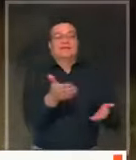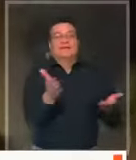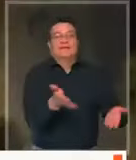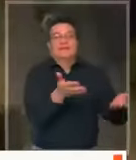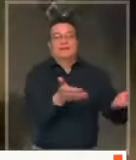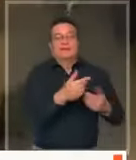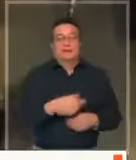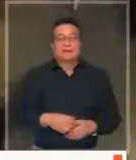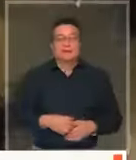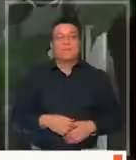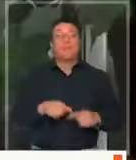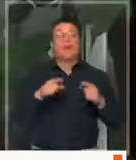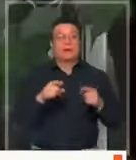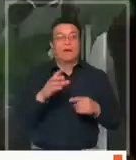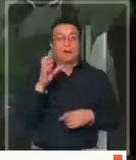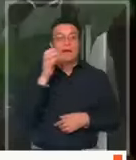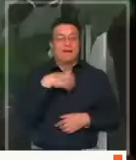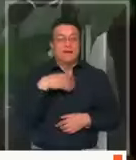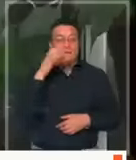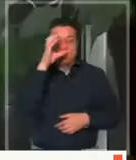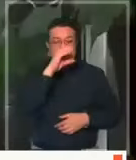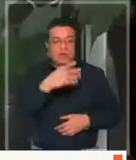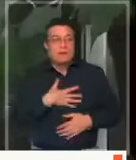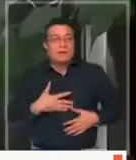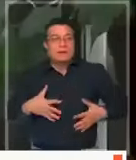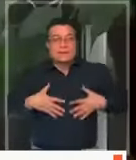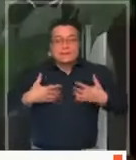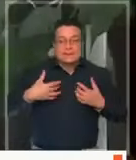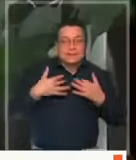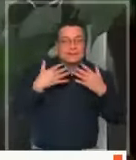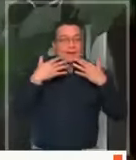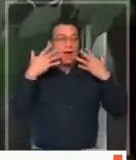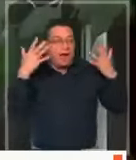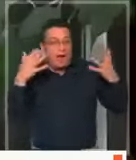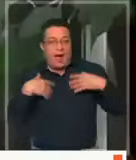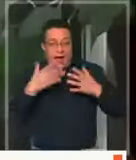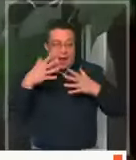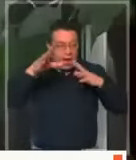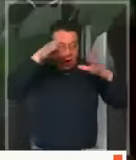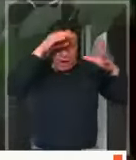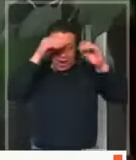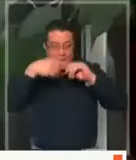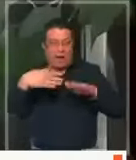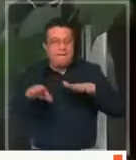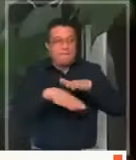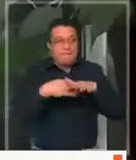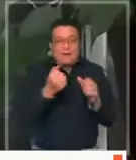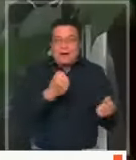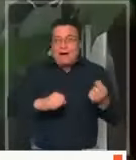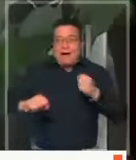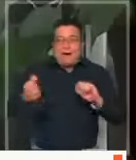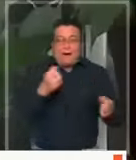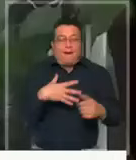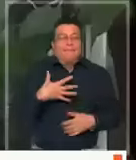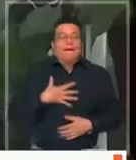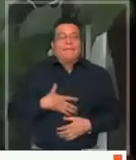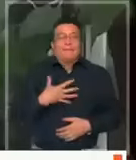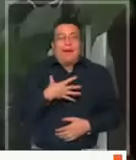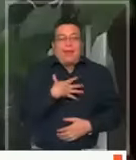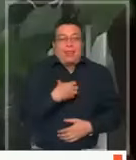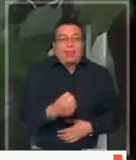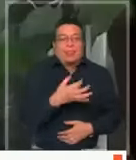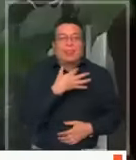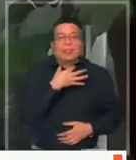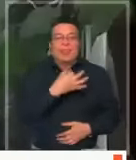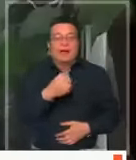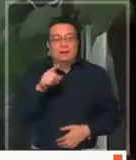la búsqueda de sensaciones, lo que es la búsqueda de nuevas experiencias, lo que es la adrenalina, lo que es el riesgo. Esa búsqueda les